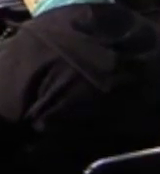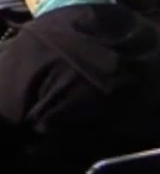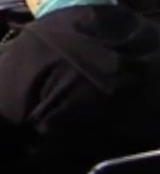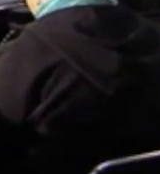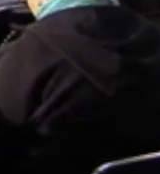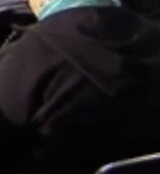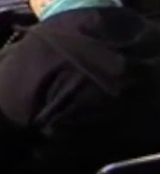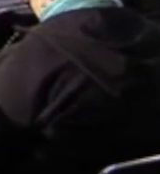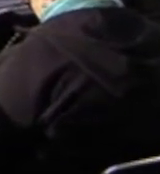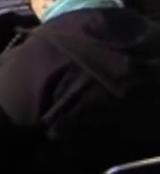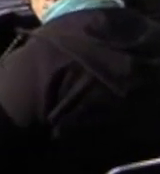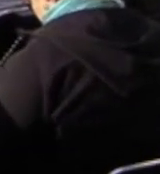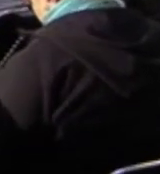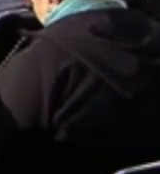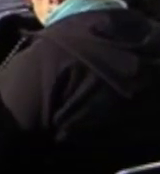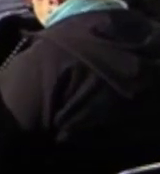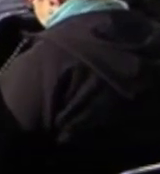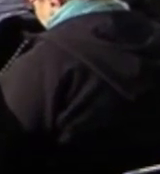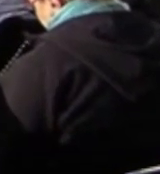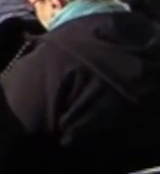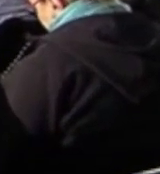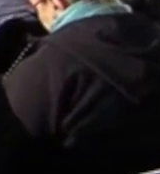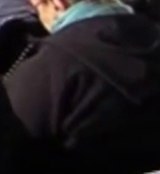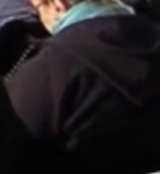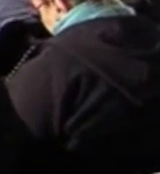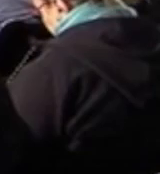No dejo de reconocer